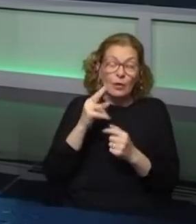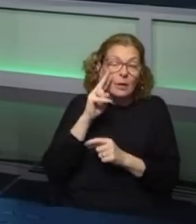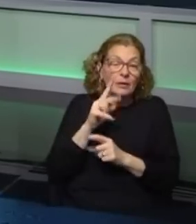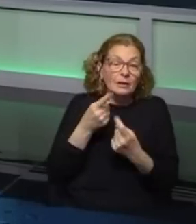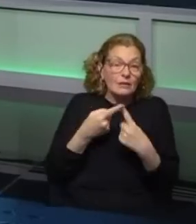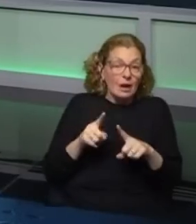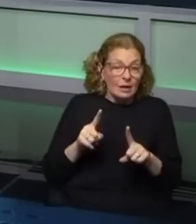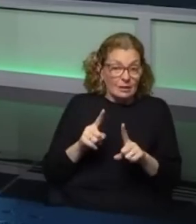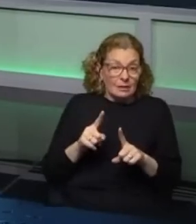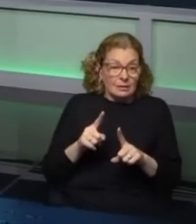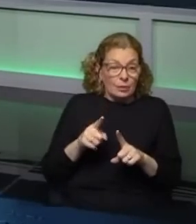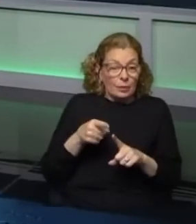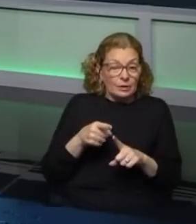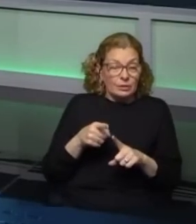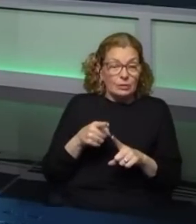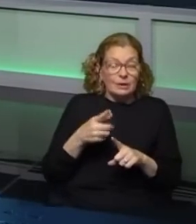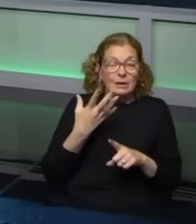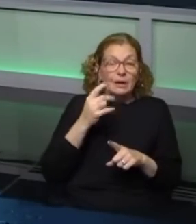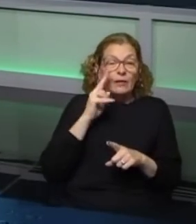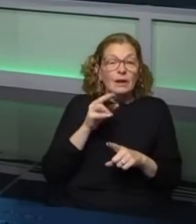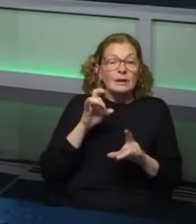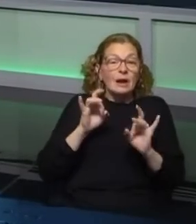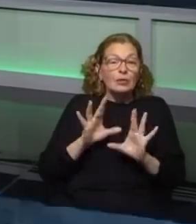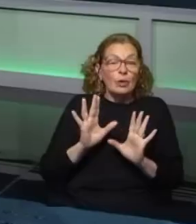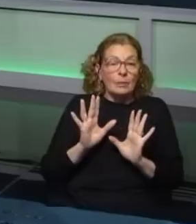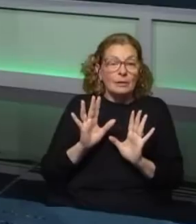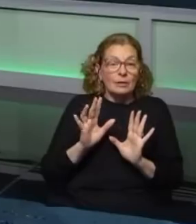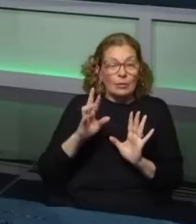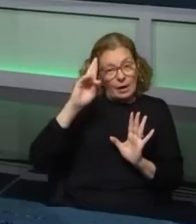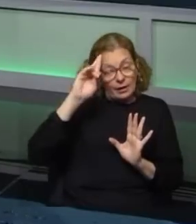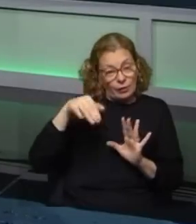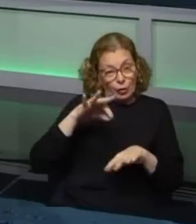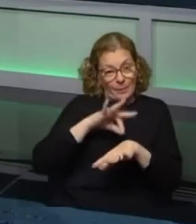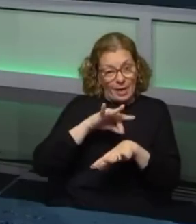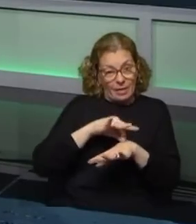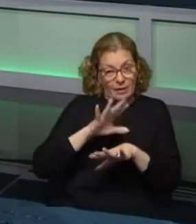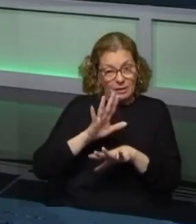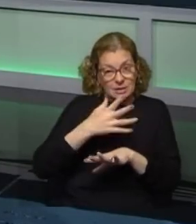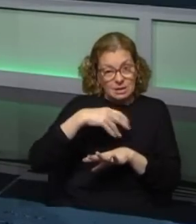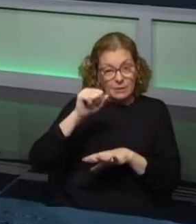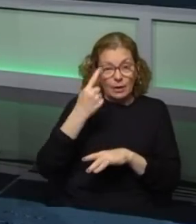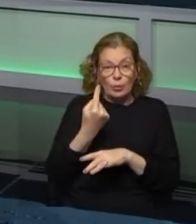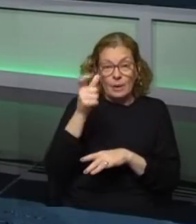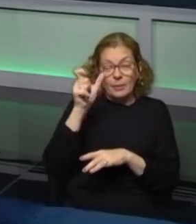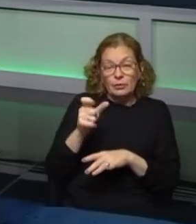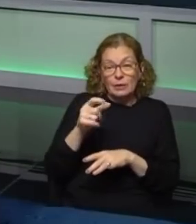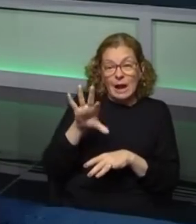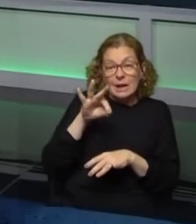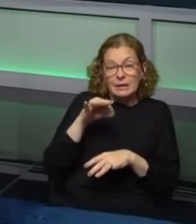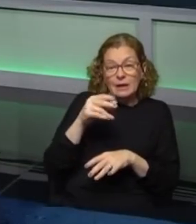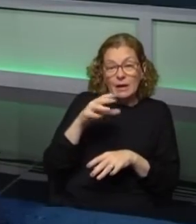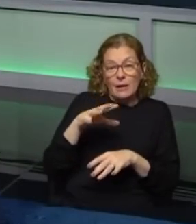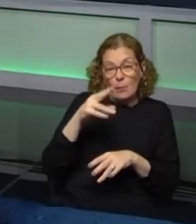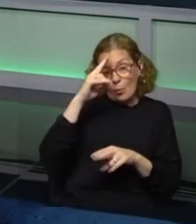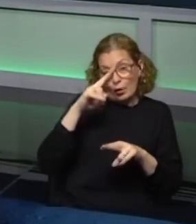sobre esta práctica que tiene que ver naturalmente con las razones médicas que pueden llevar a que una persona decida terminar